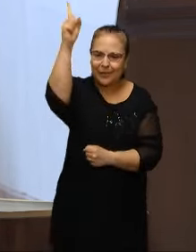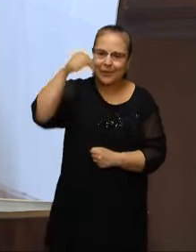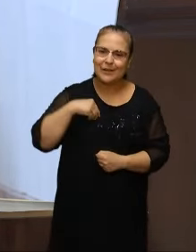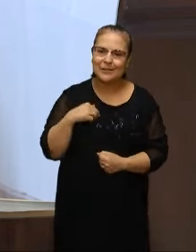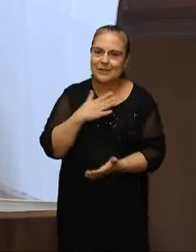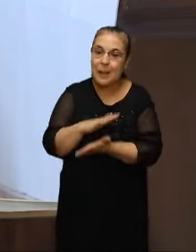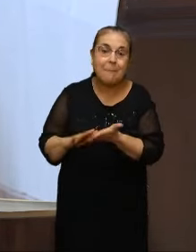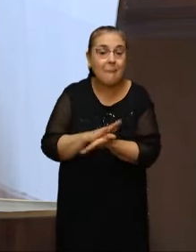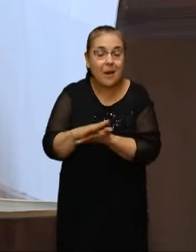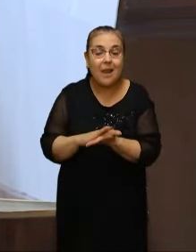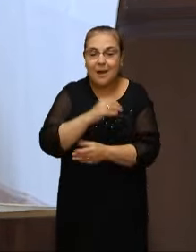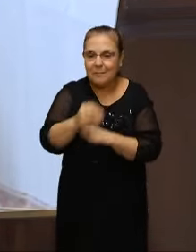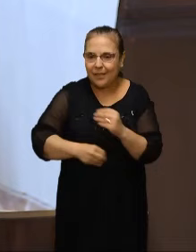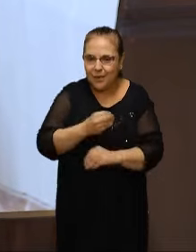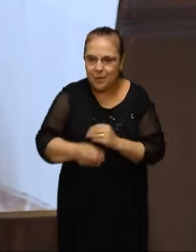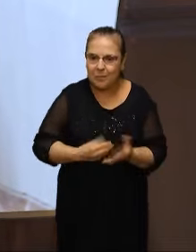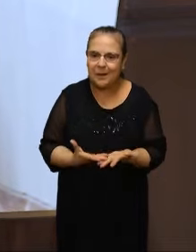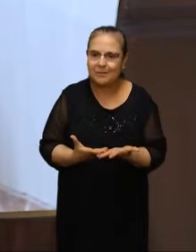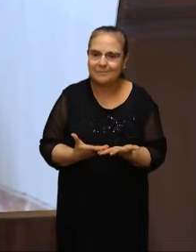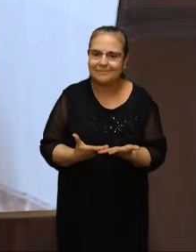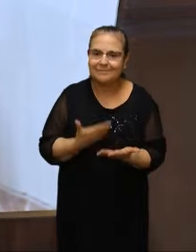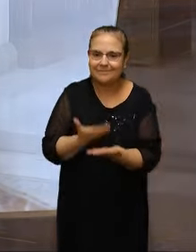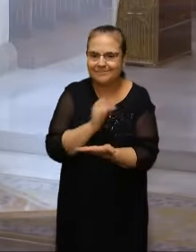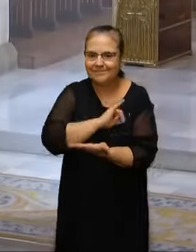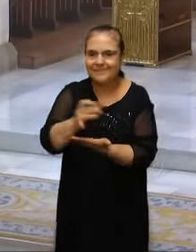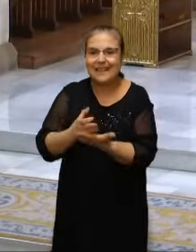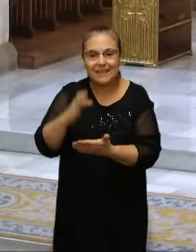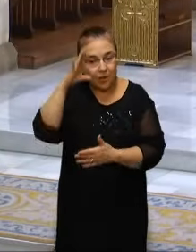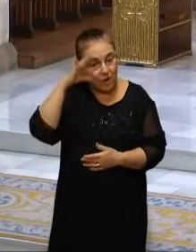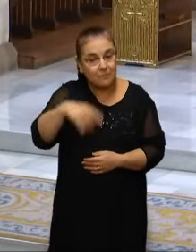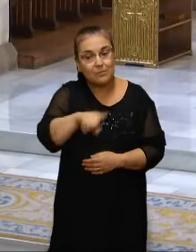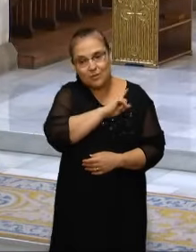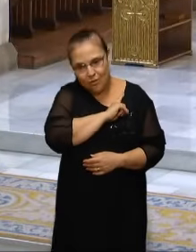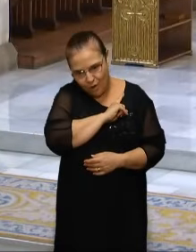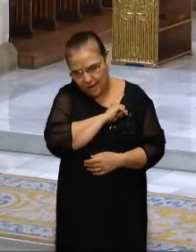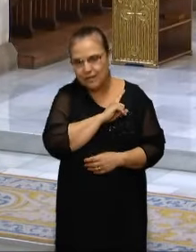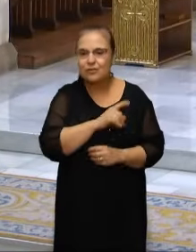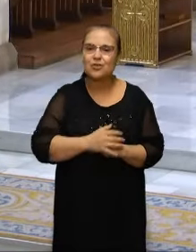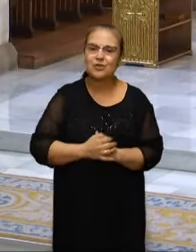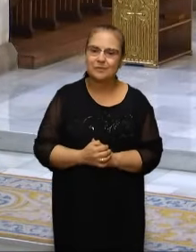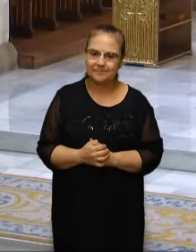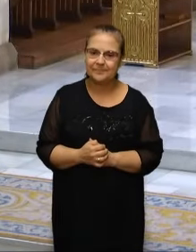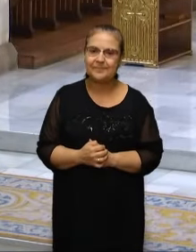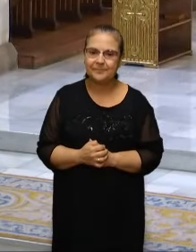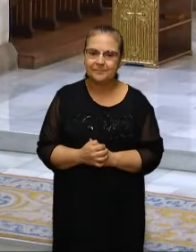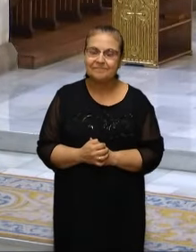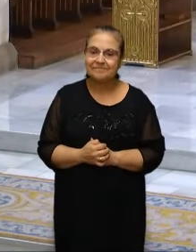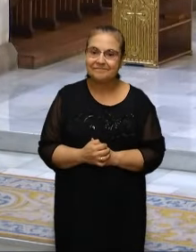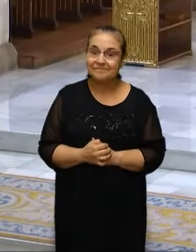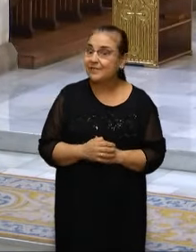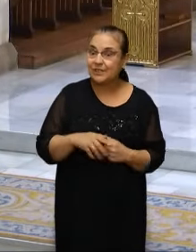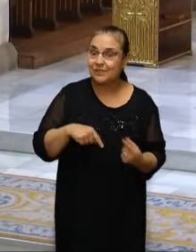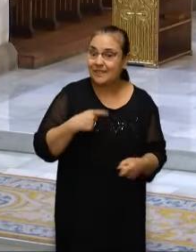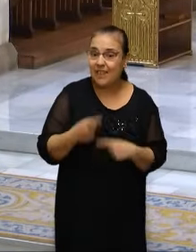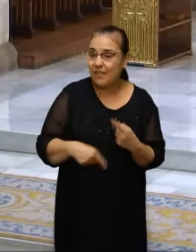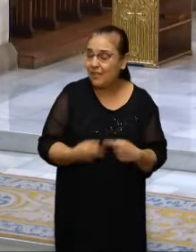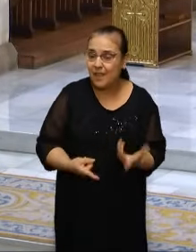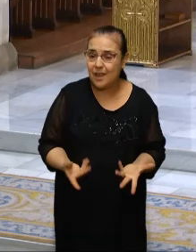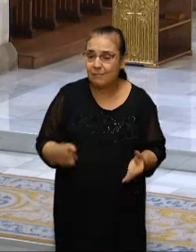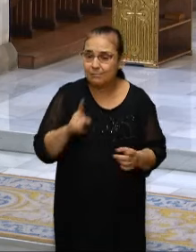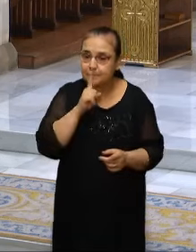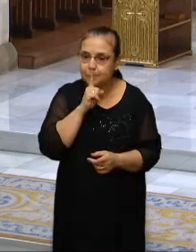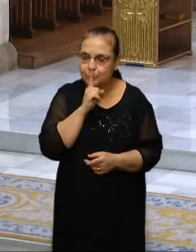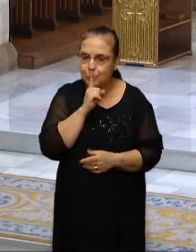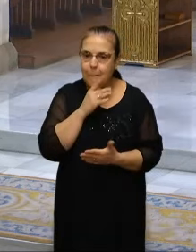de palabra y de obra roguemos al Señor te rogamos óyenos y como cada día en silencio pedimos